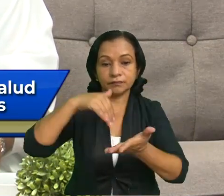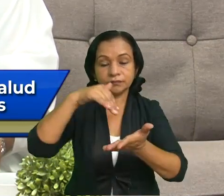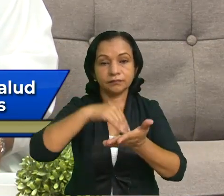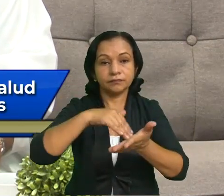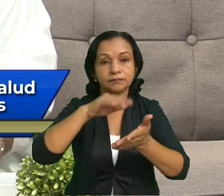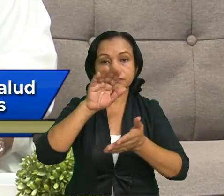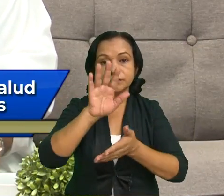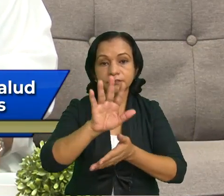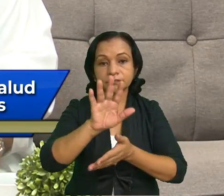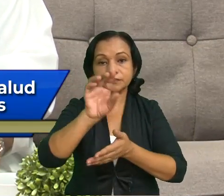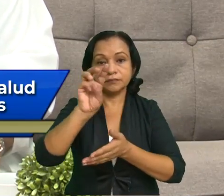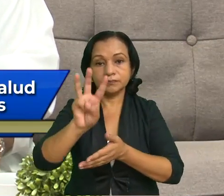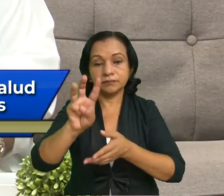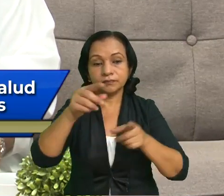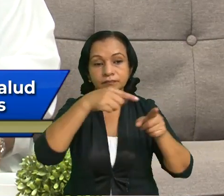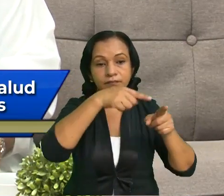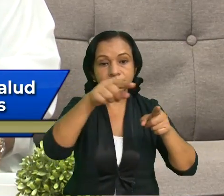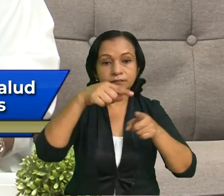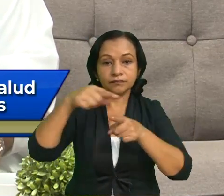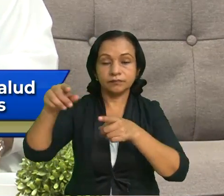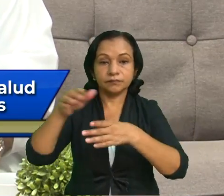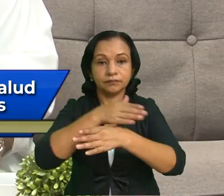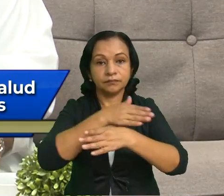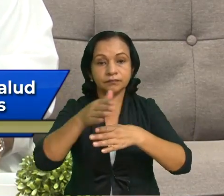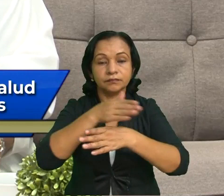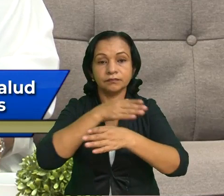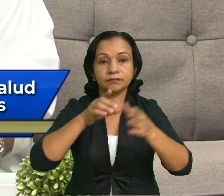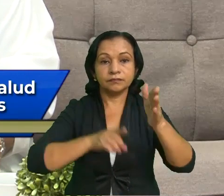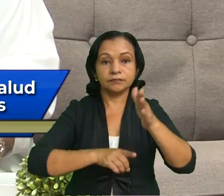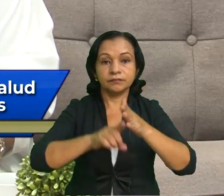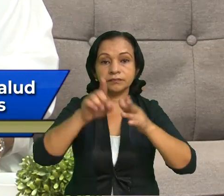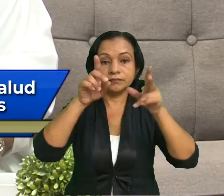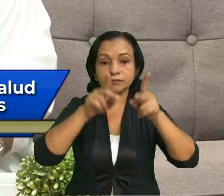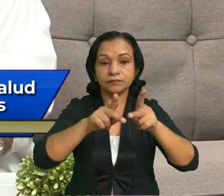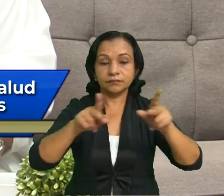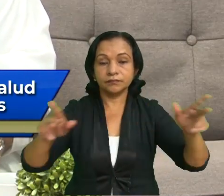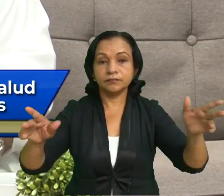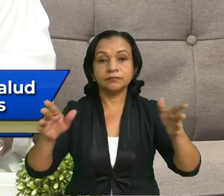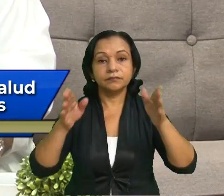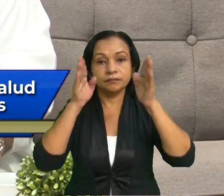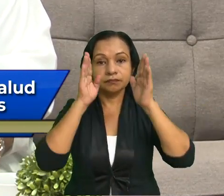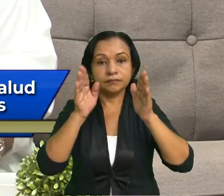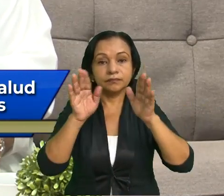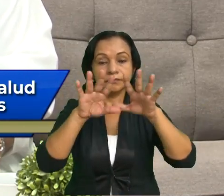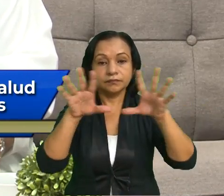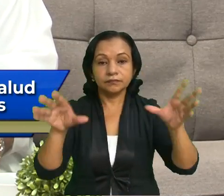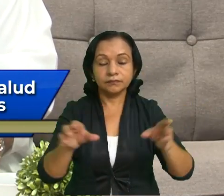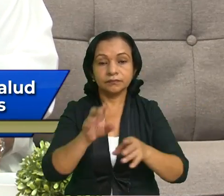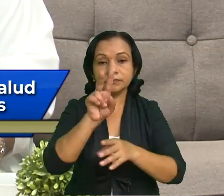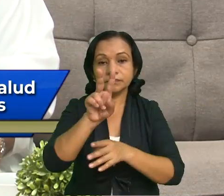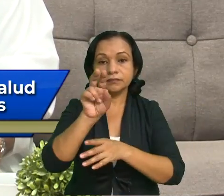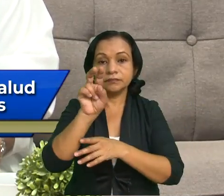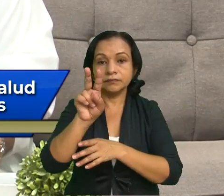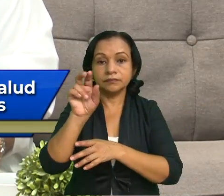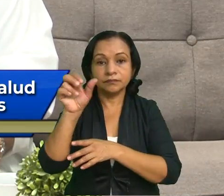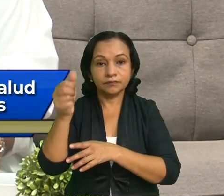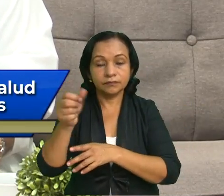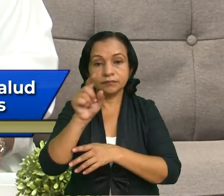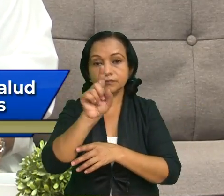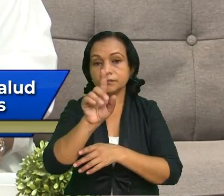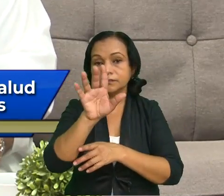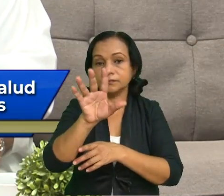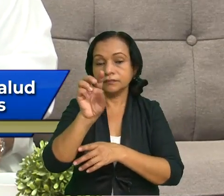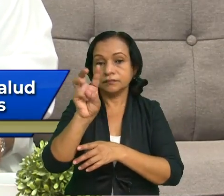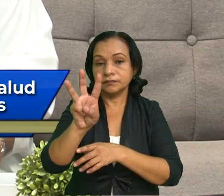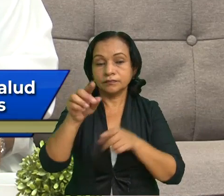municipios también se desarrollan nuestros planes de emergencia sanitario que son un total de 226 153